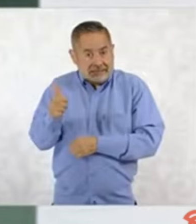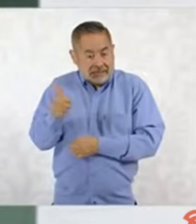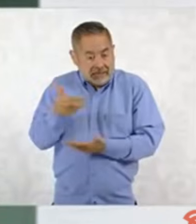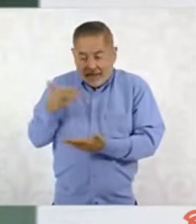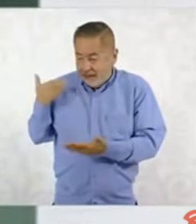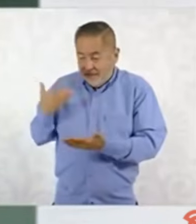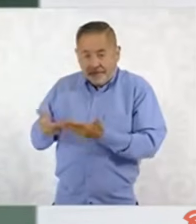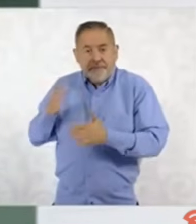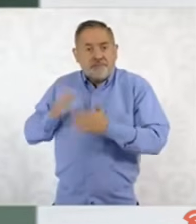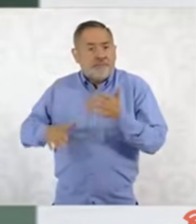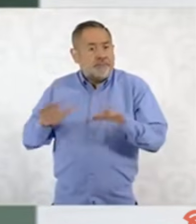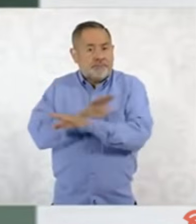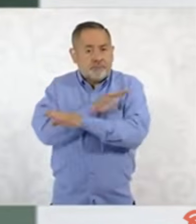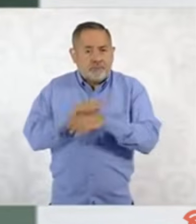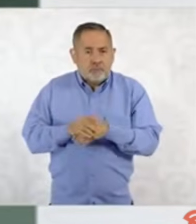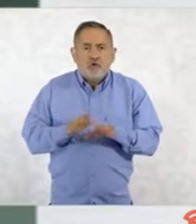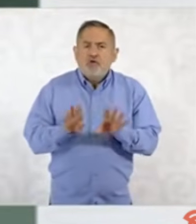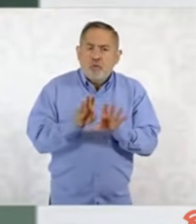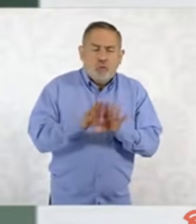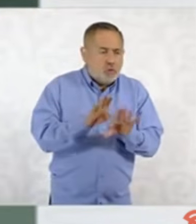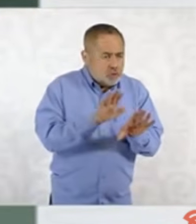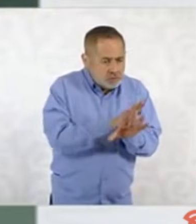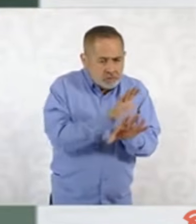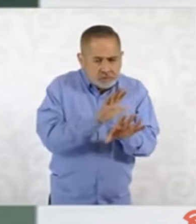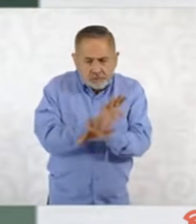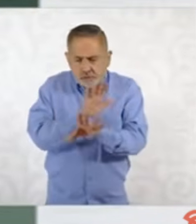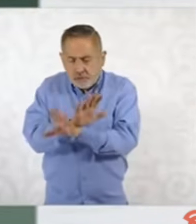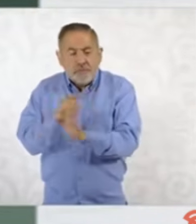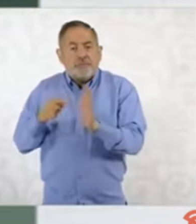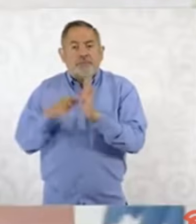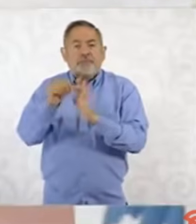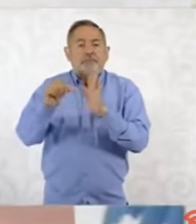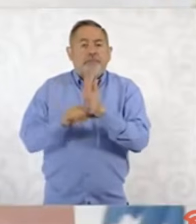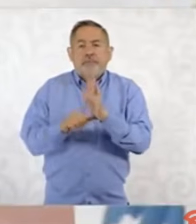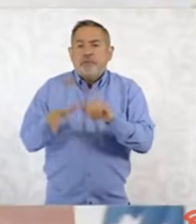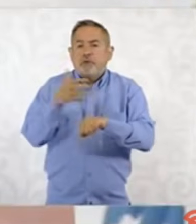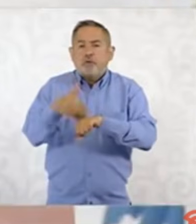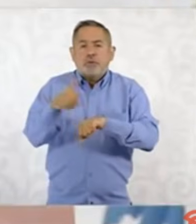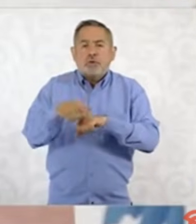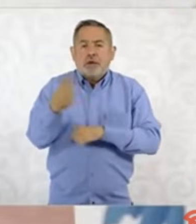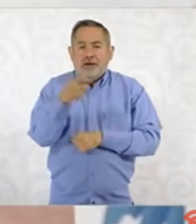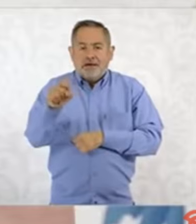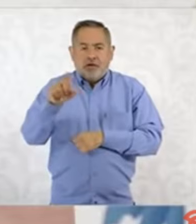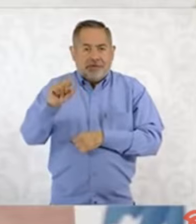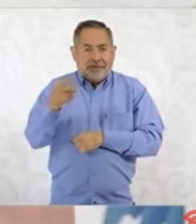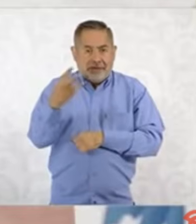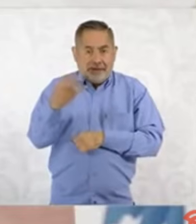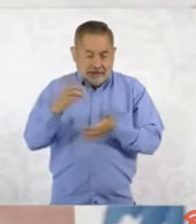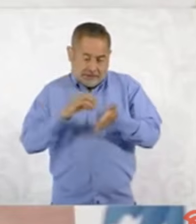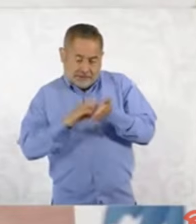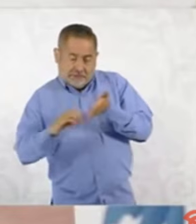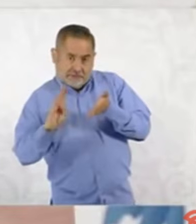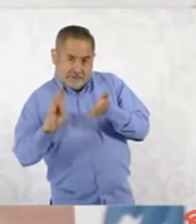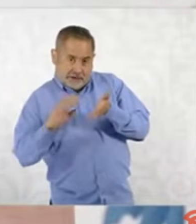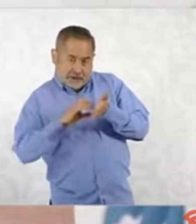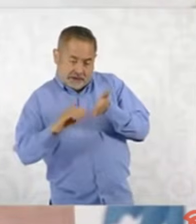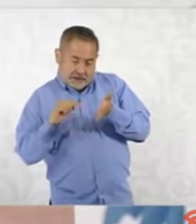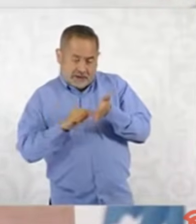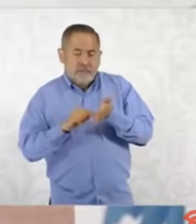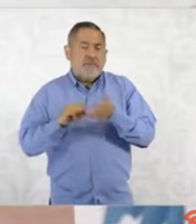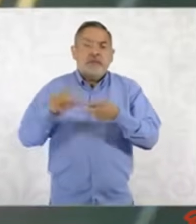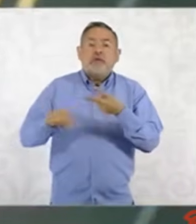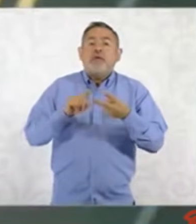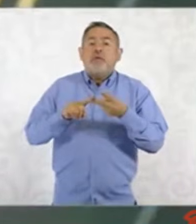cómo evolucionó la regulación en el apartado B del artículo 123, luego la reforma al